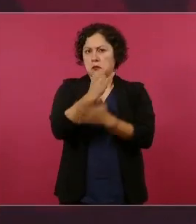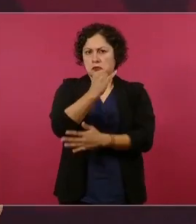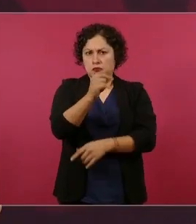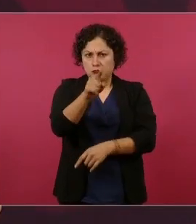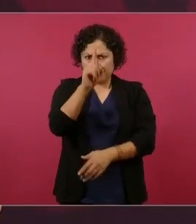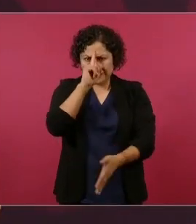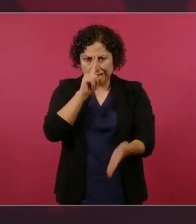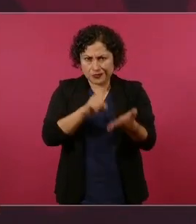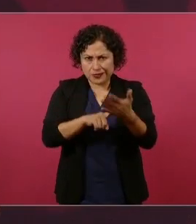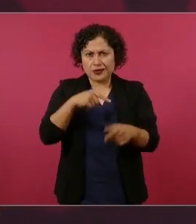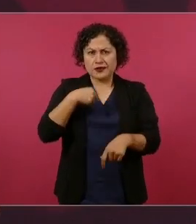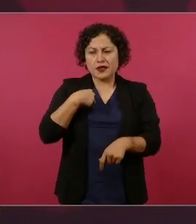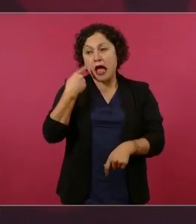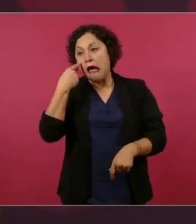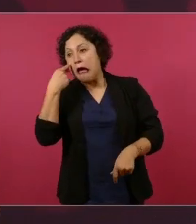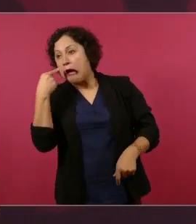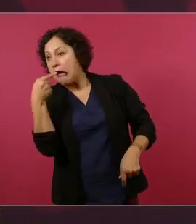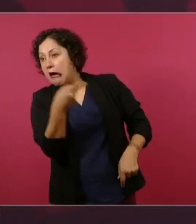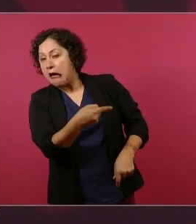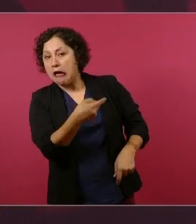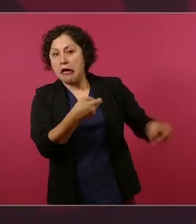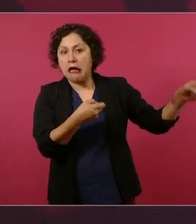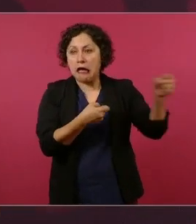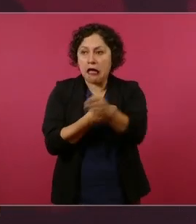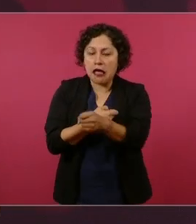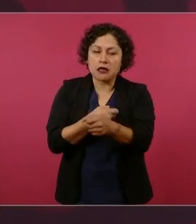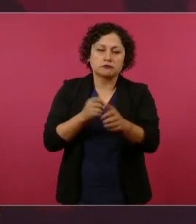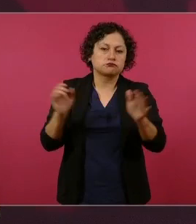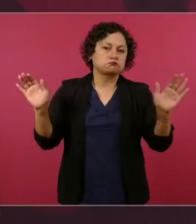recomendando a nadie.